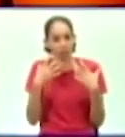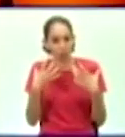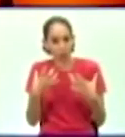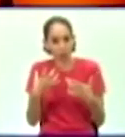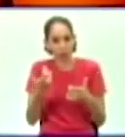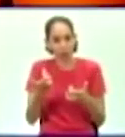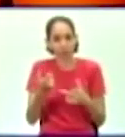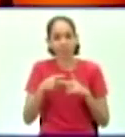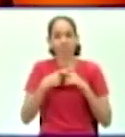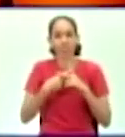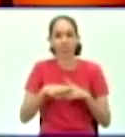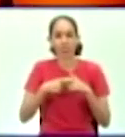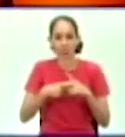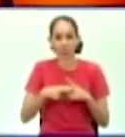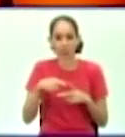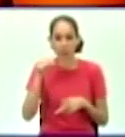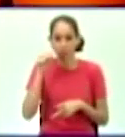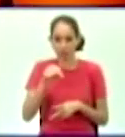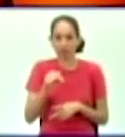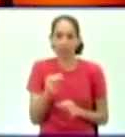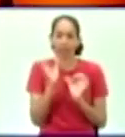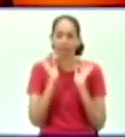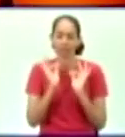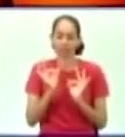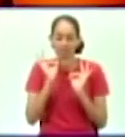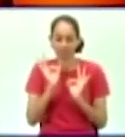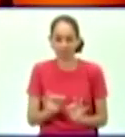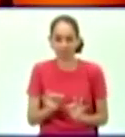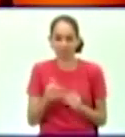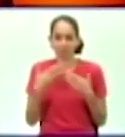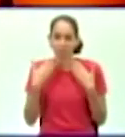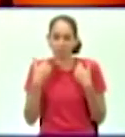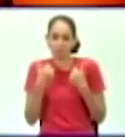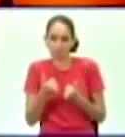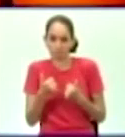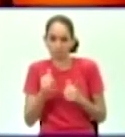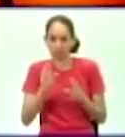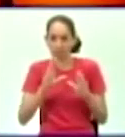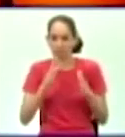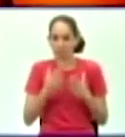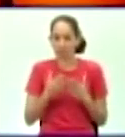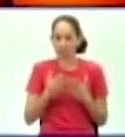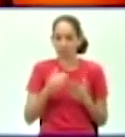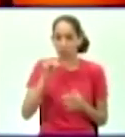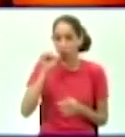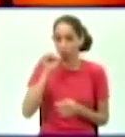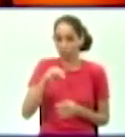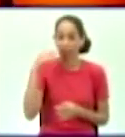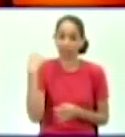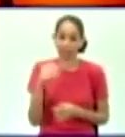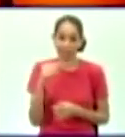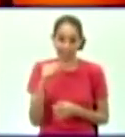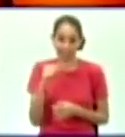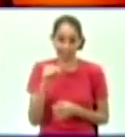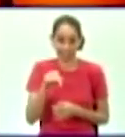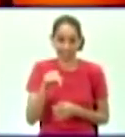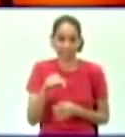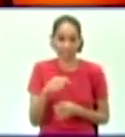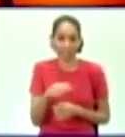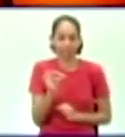la solución correcta. Y que en los ejercicios de geometría siempre